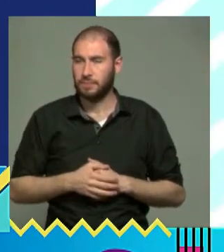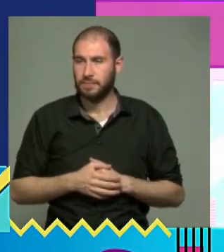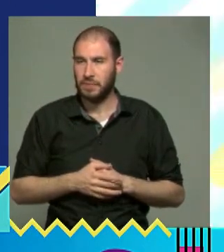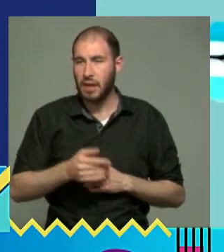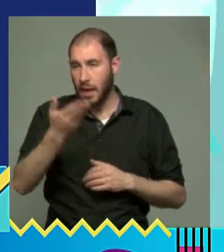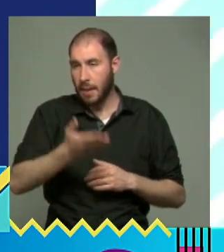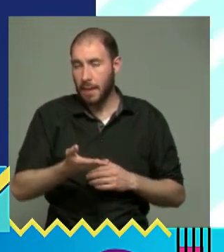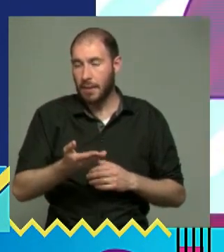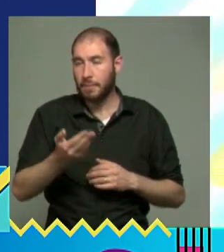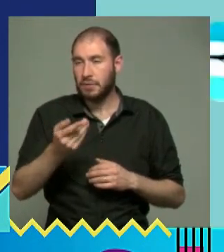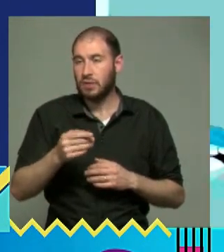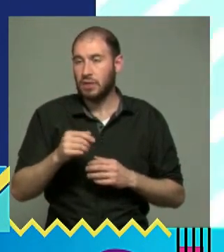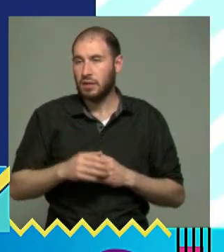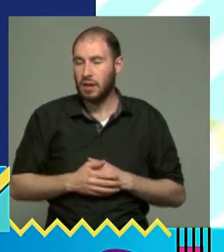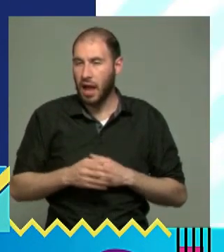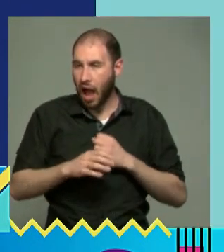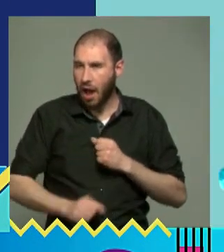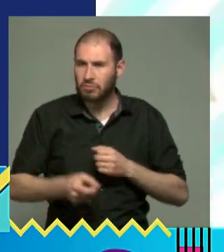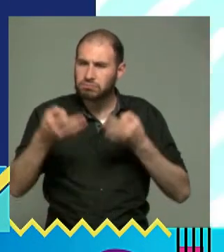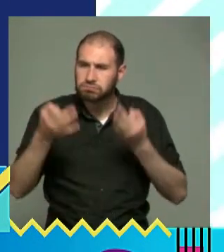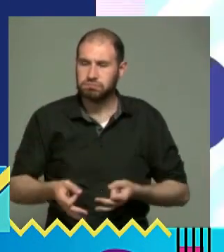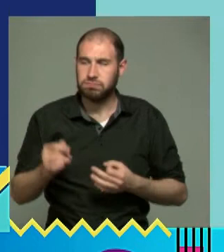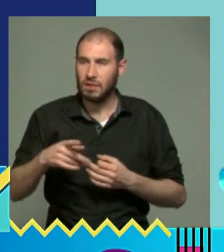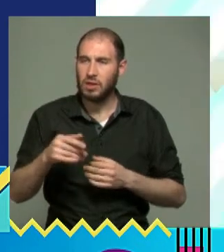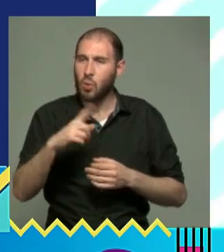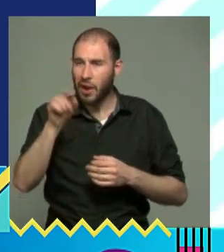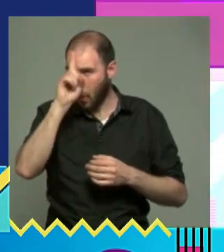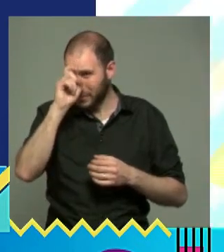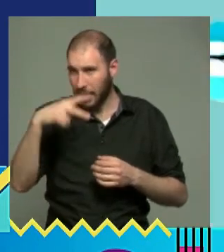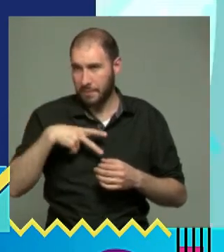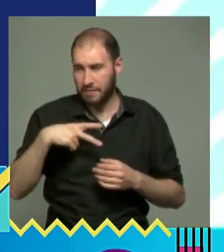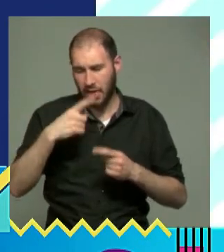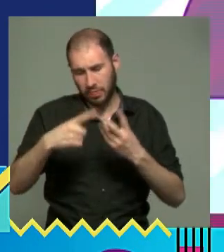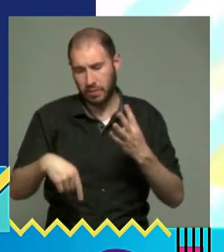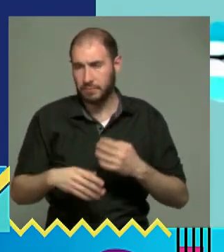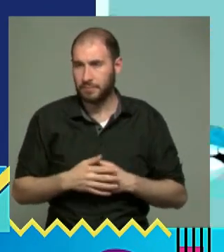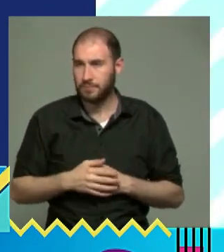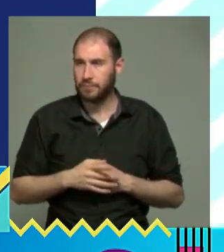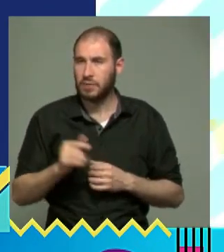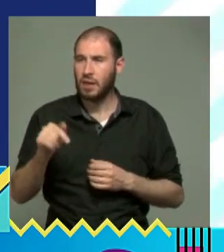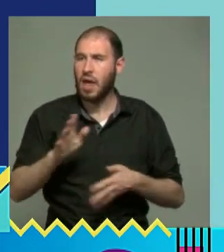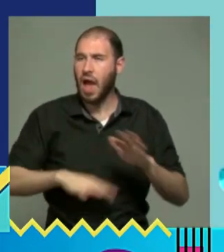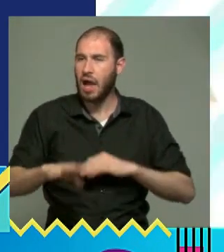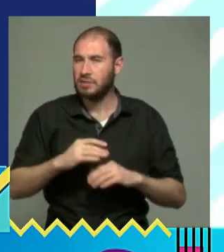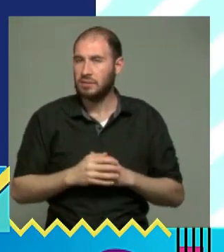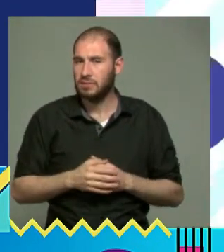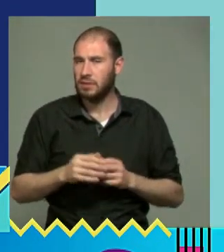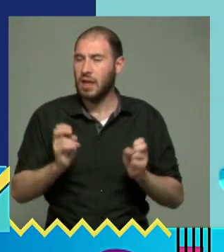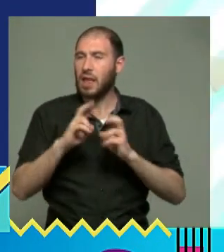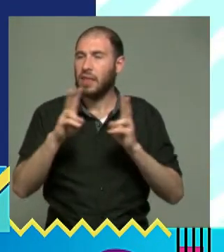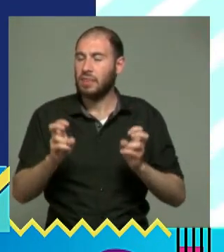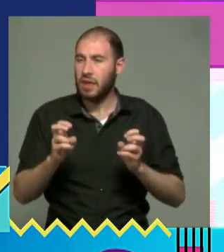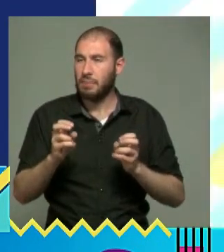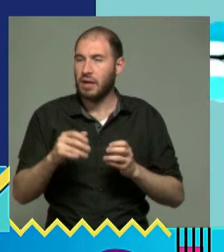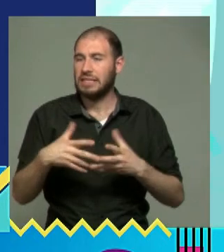quienes pueden pagar abortos en buenas condiciones, en clínicas privadas y todo, lo hacen en situación